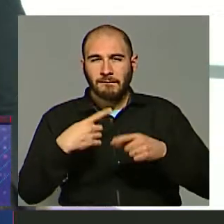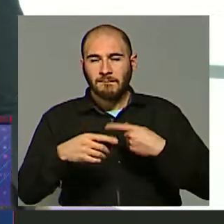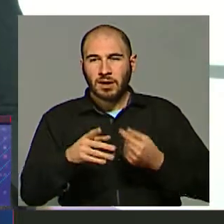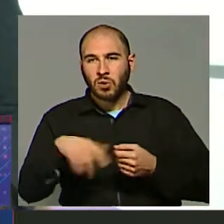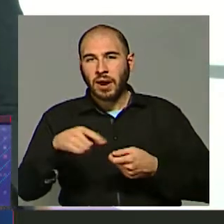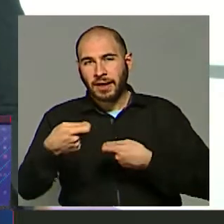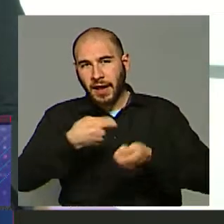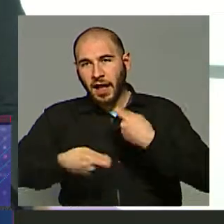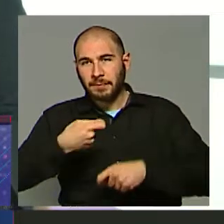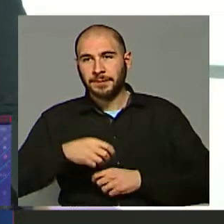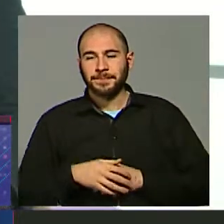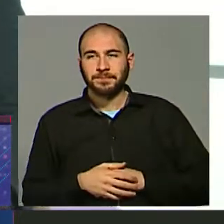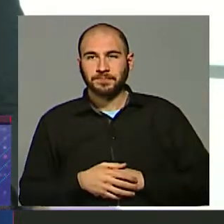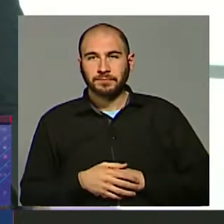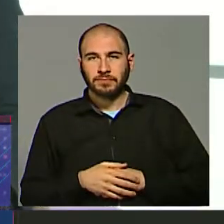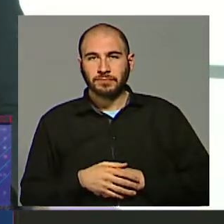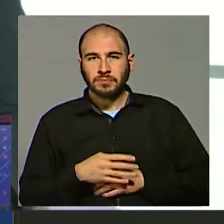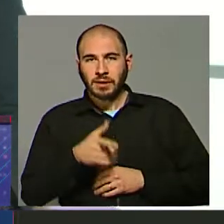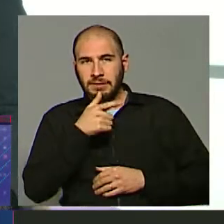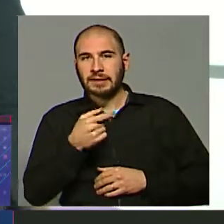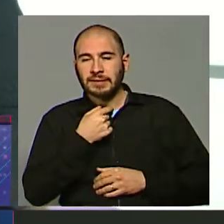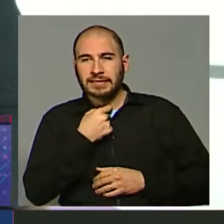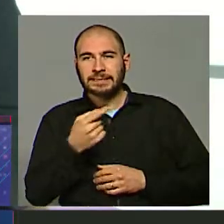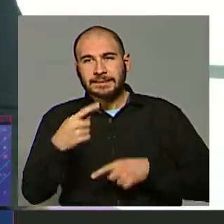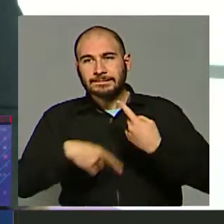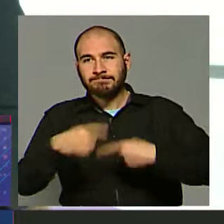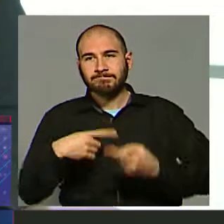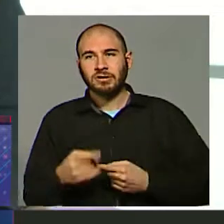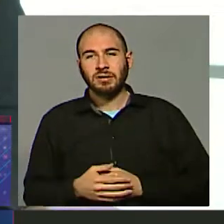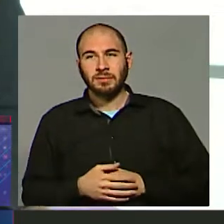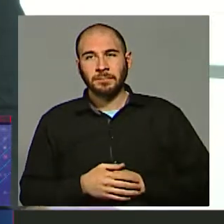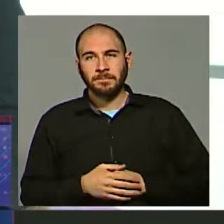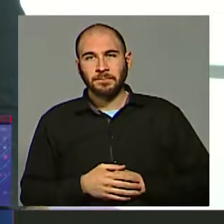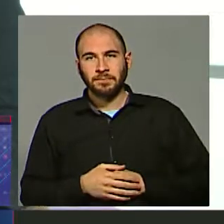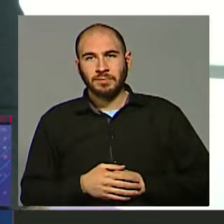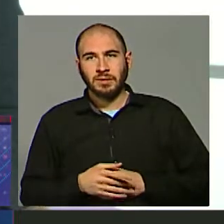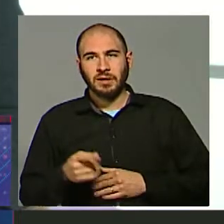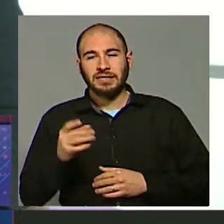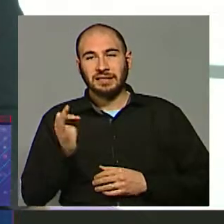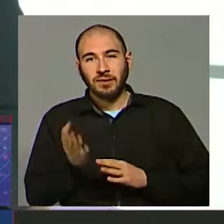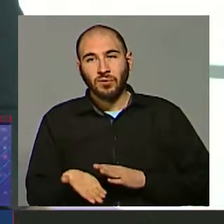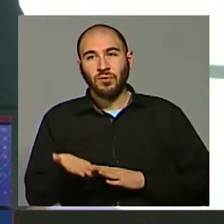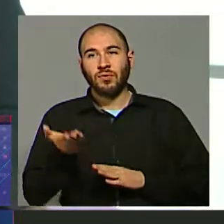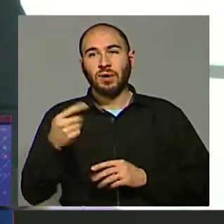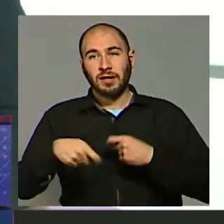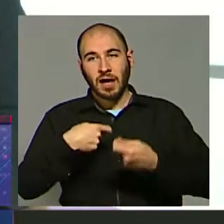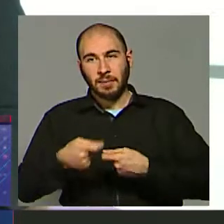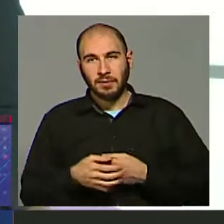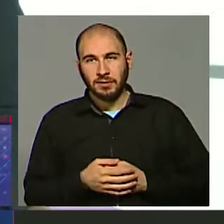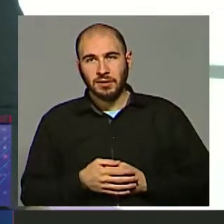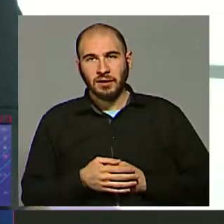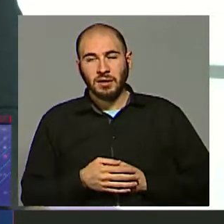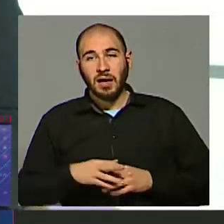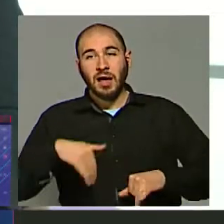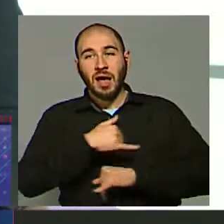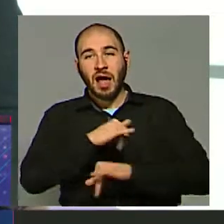mercado cambiario y quisieron que hubiera cierta inestabilidad, que subieran un poco los centavos en este tipo de cambio. Teníamos el